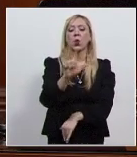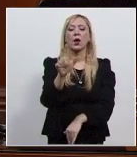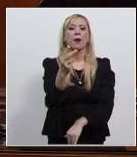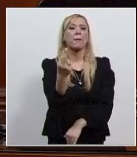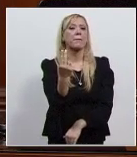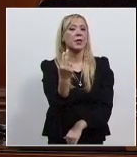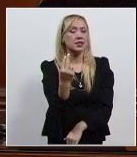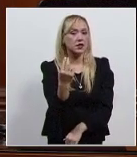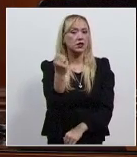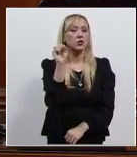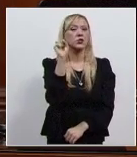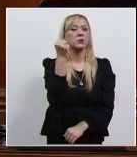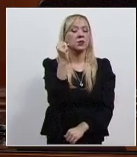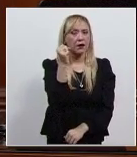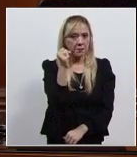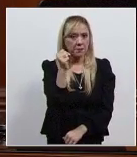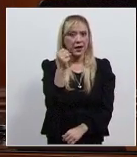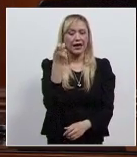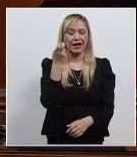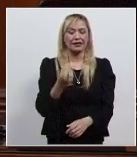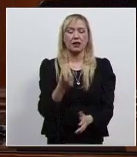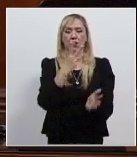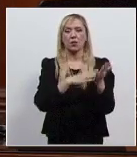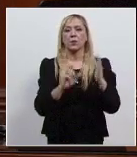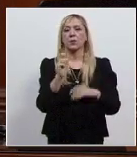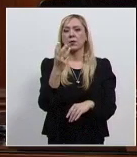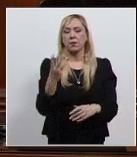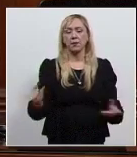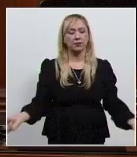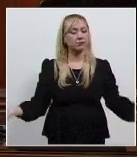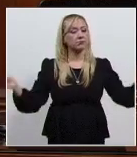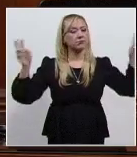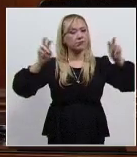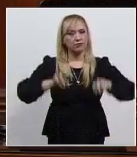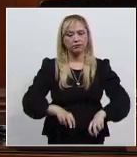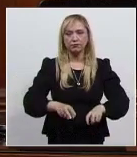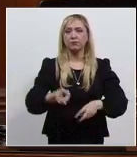25 de septiembre de este año, en este